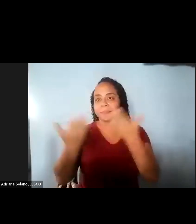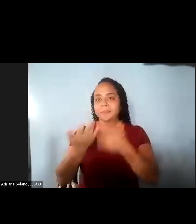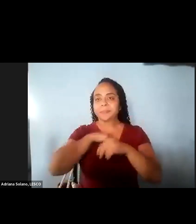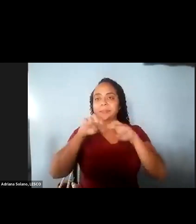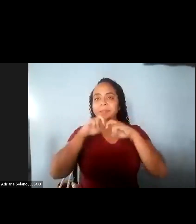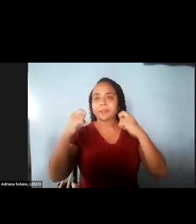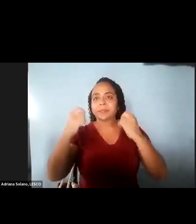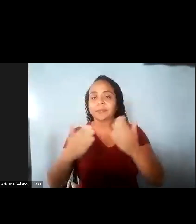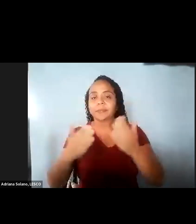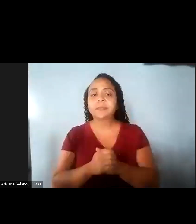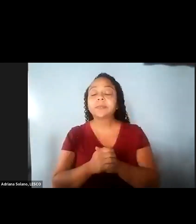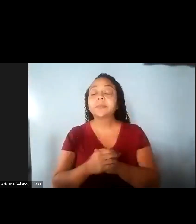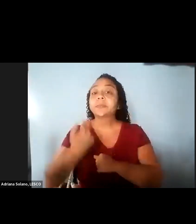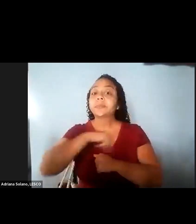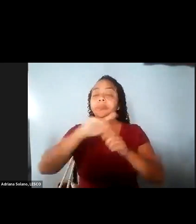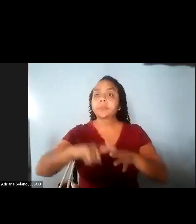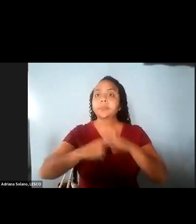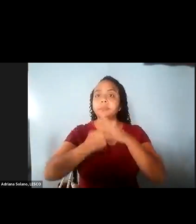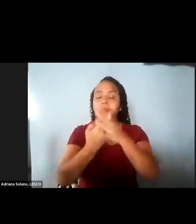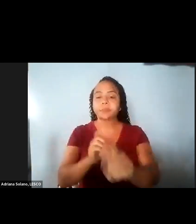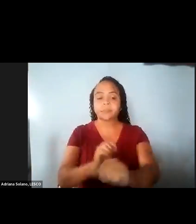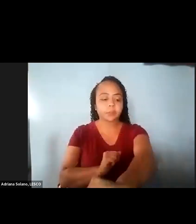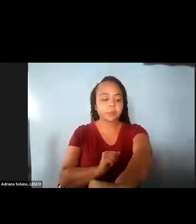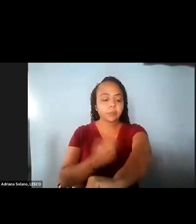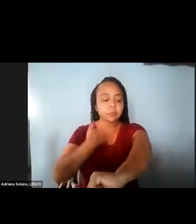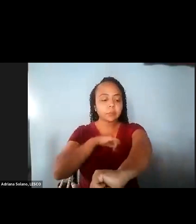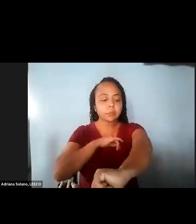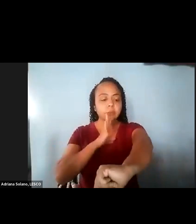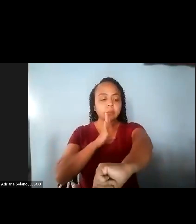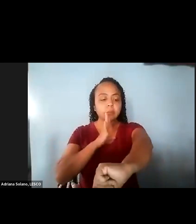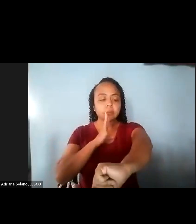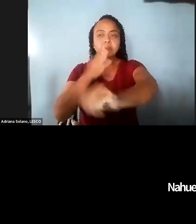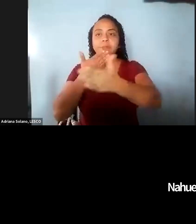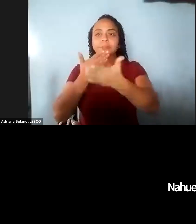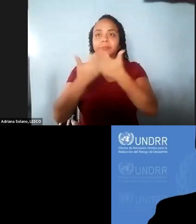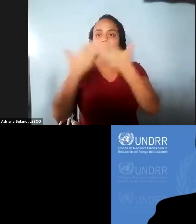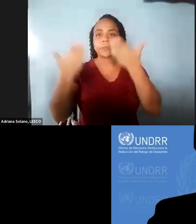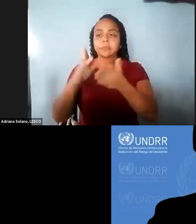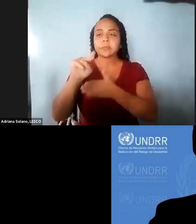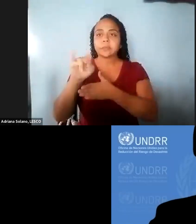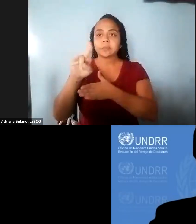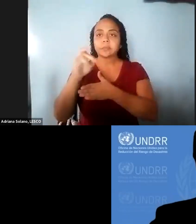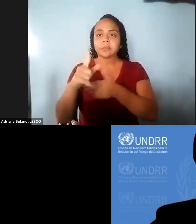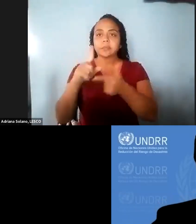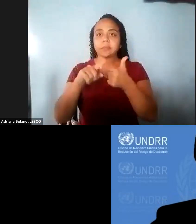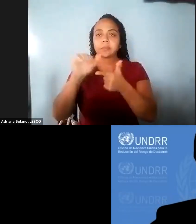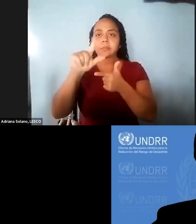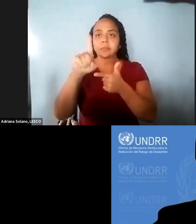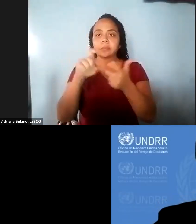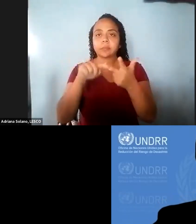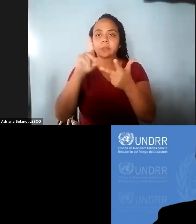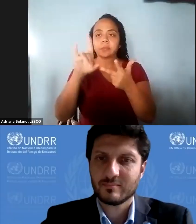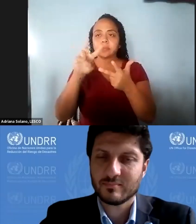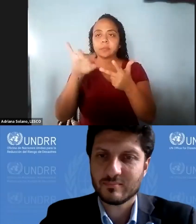con quién vamos incitar iniciar nuestro conversatorio bienvenidos nahuel alexander davis y